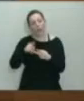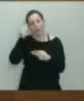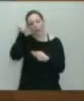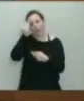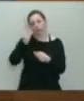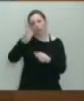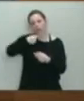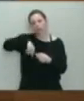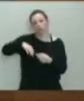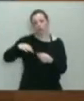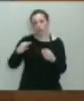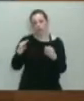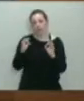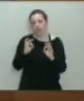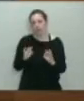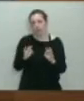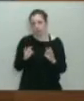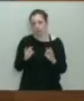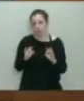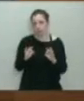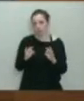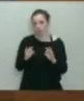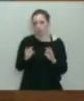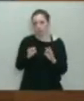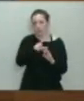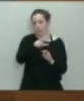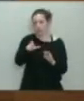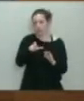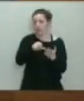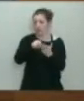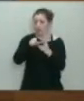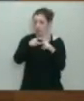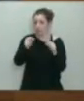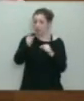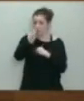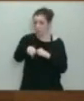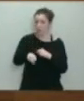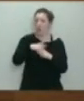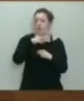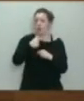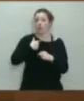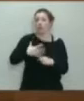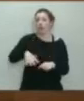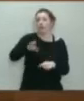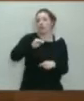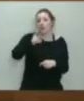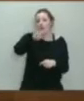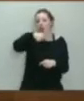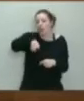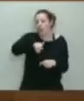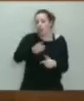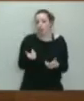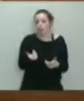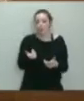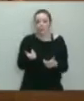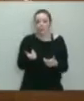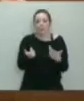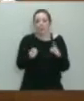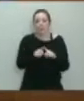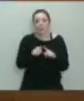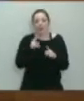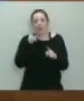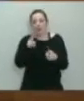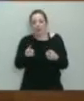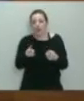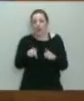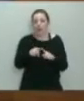nos la debemos todos y se la debemos a los ciudadanos de Asturias, que efectivamente entiendo que no tienen por qué ver constreñido todavía más